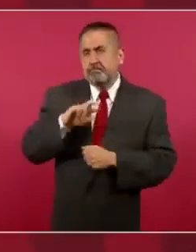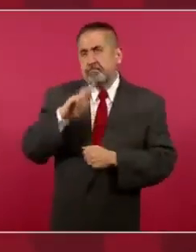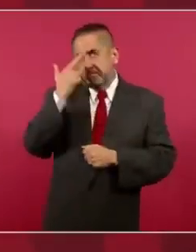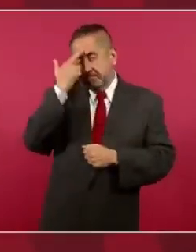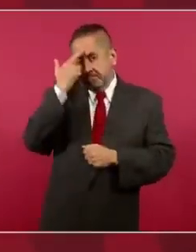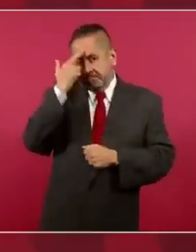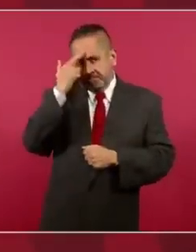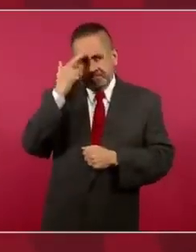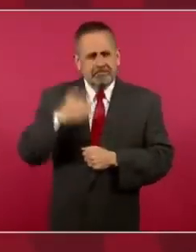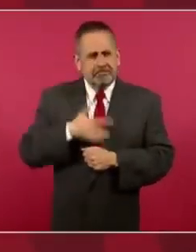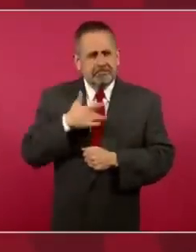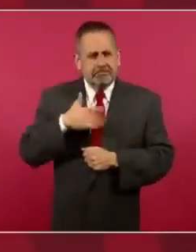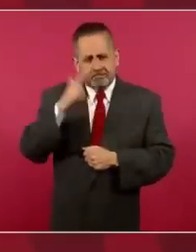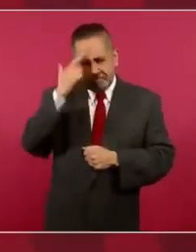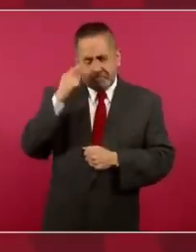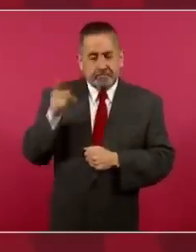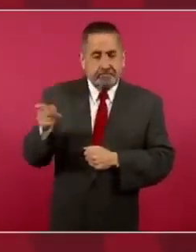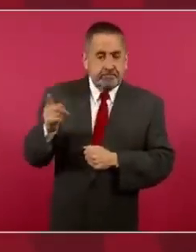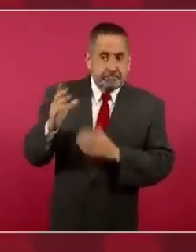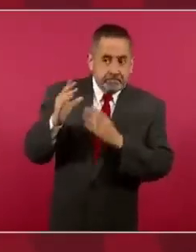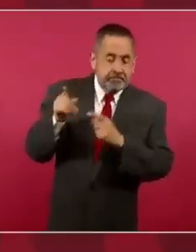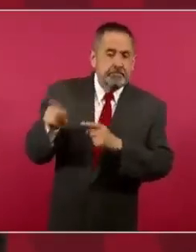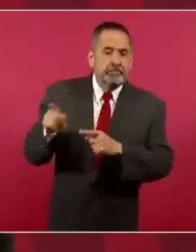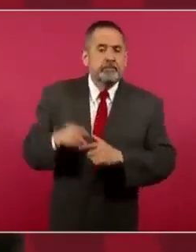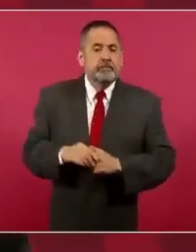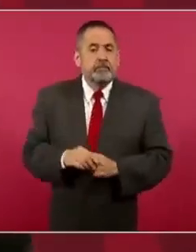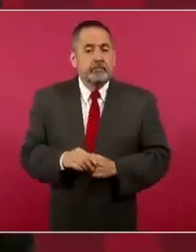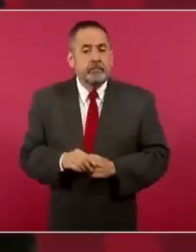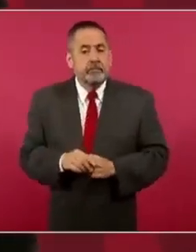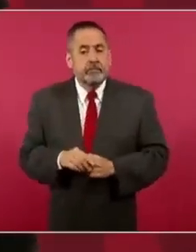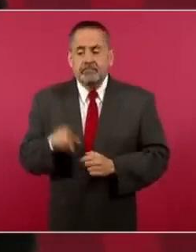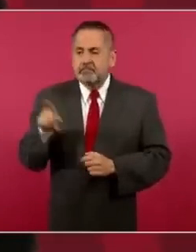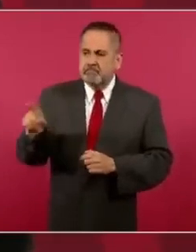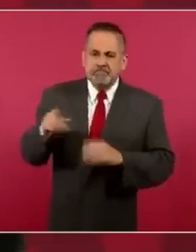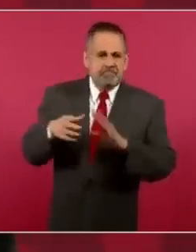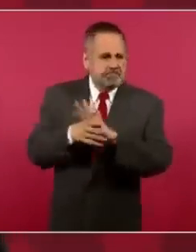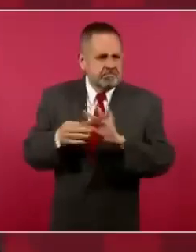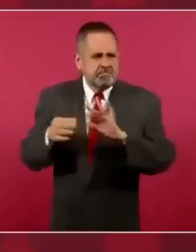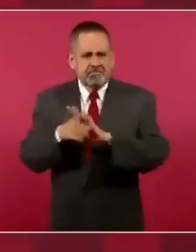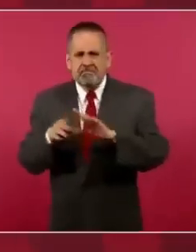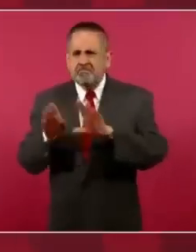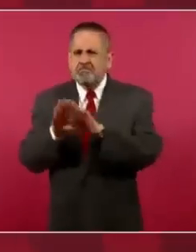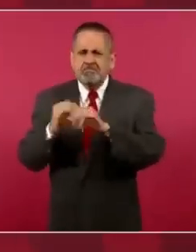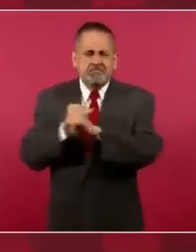mucho porque fue internacionalista